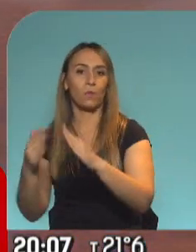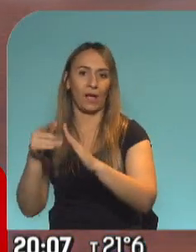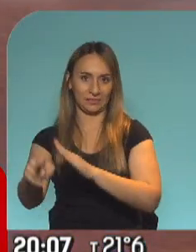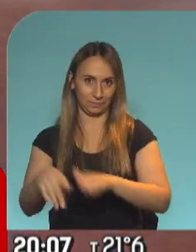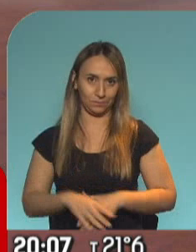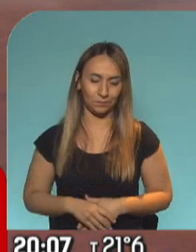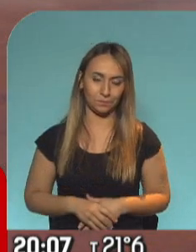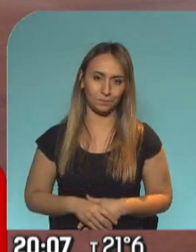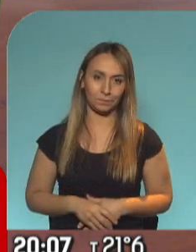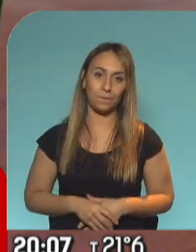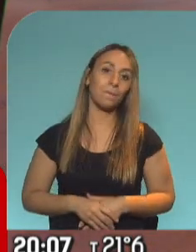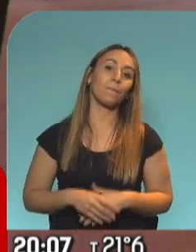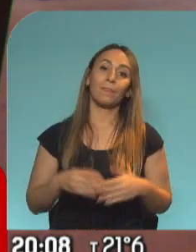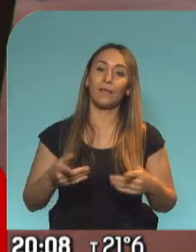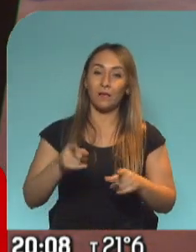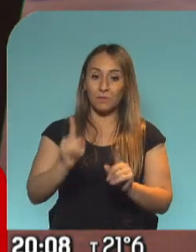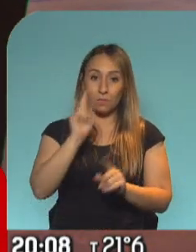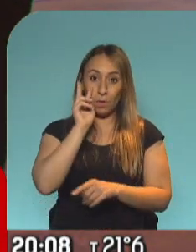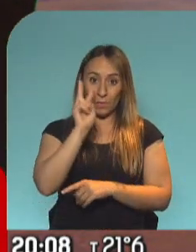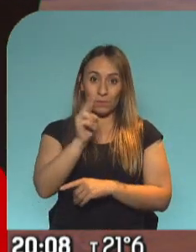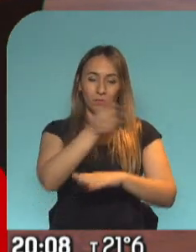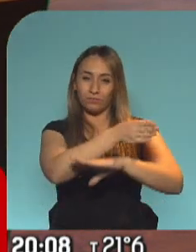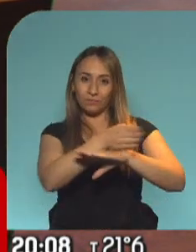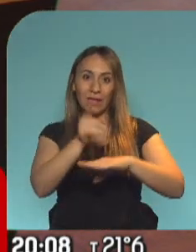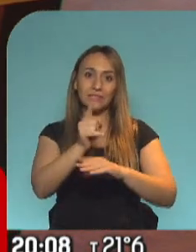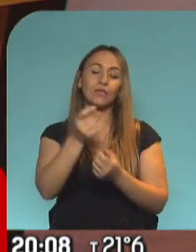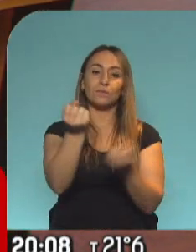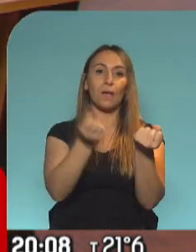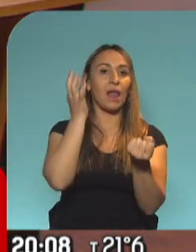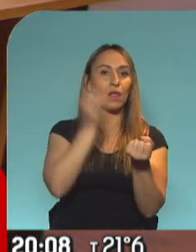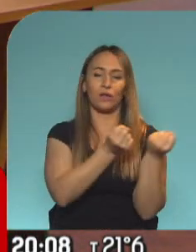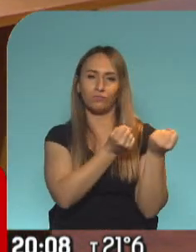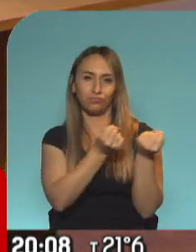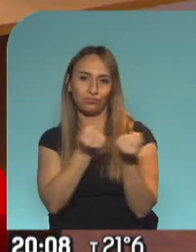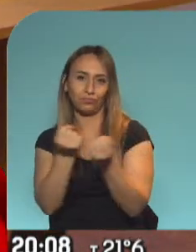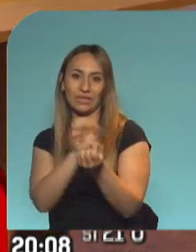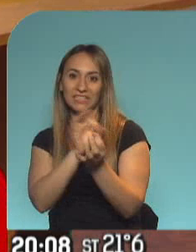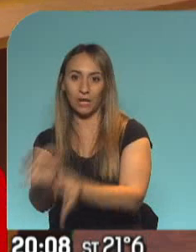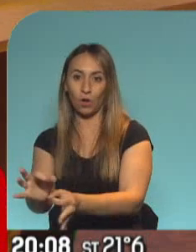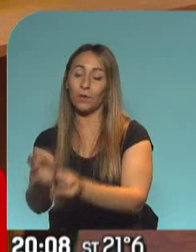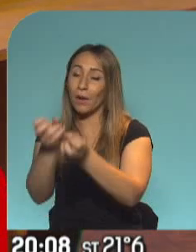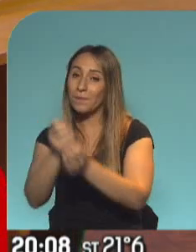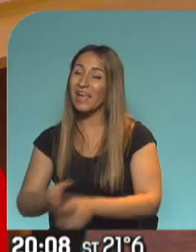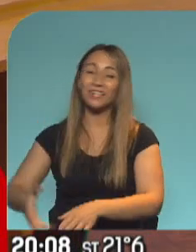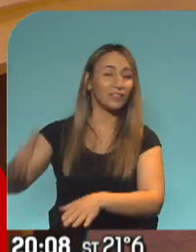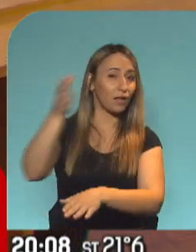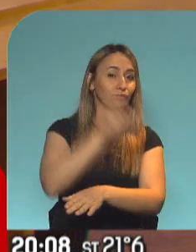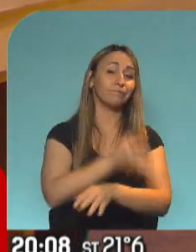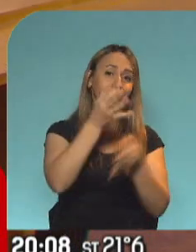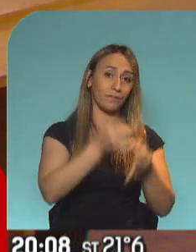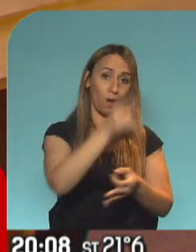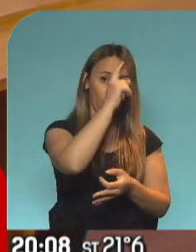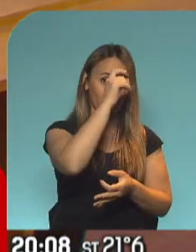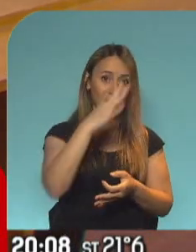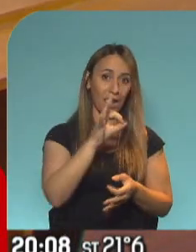esto que veíamos fue con el ingreso de diego armando maradona el barrio privado claro la cronología comienza a gavin la clínica oliva allí donde está enterrado allí donde fue